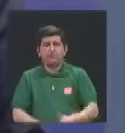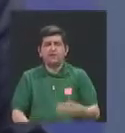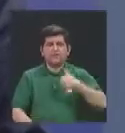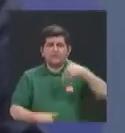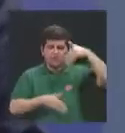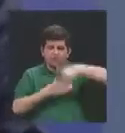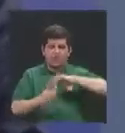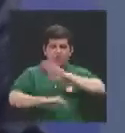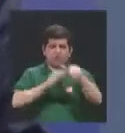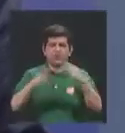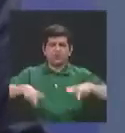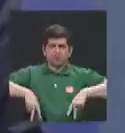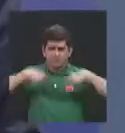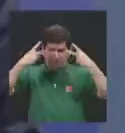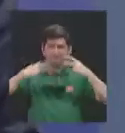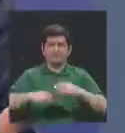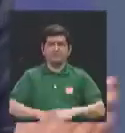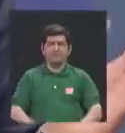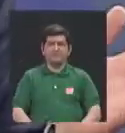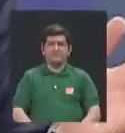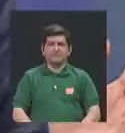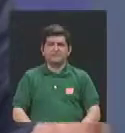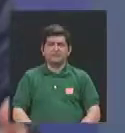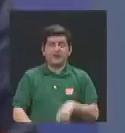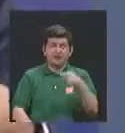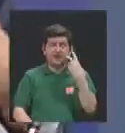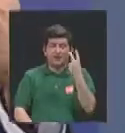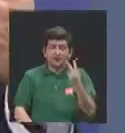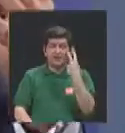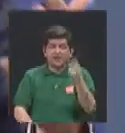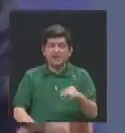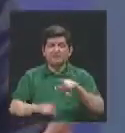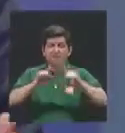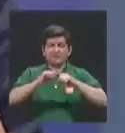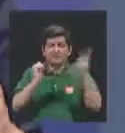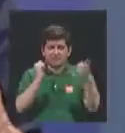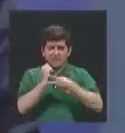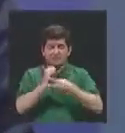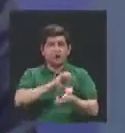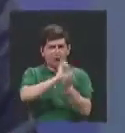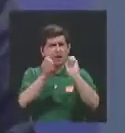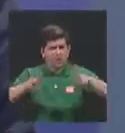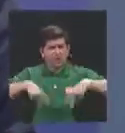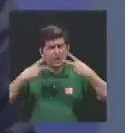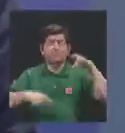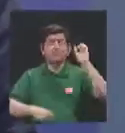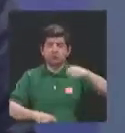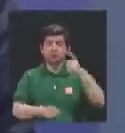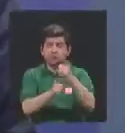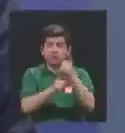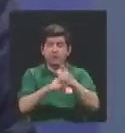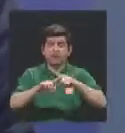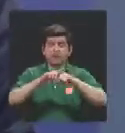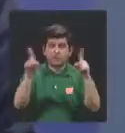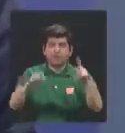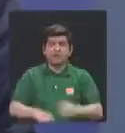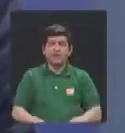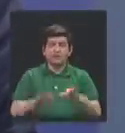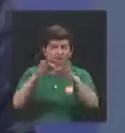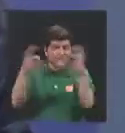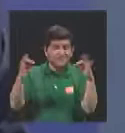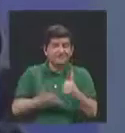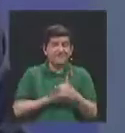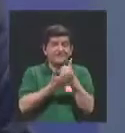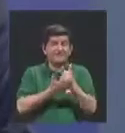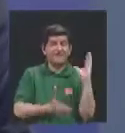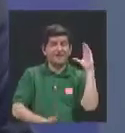que de películas que nos acompañan las llevamos dentro toda la vida. Que las podemos ver muchas veces efectivamente, más. ¿no? Que nos cambian la vida incluso. Efectivamente. Pero